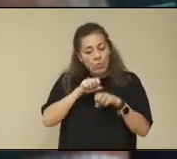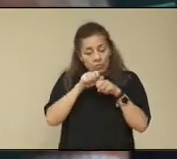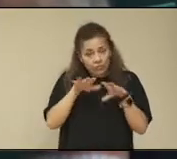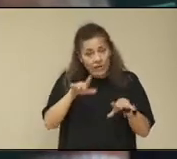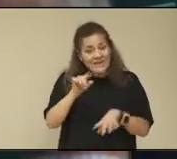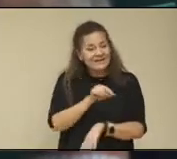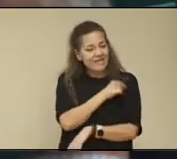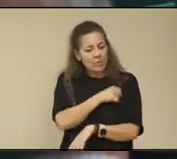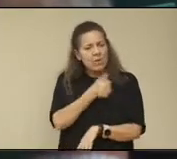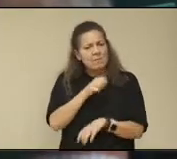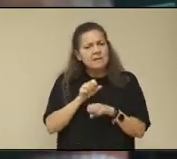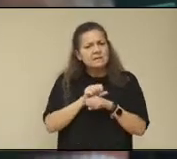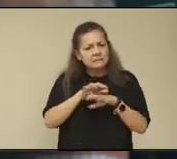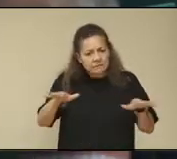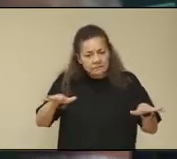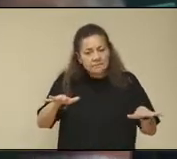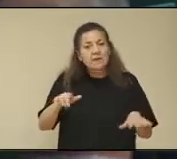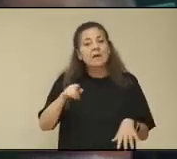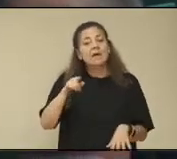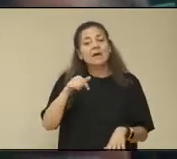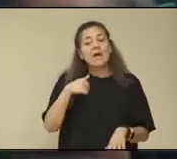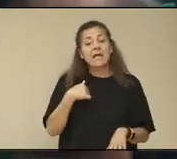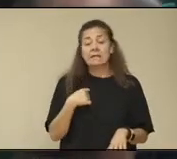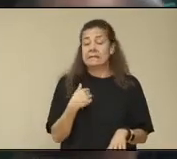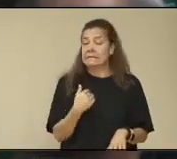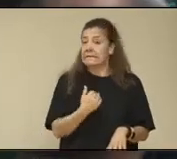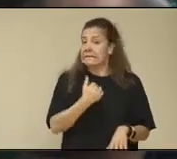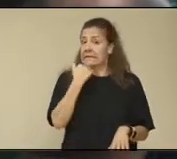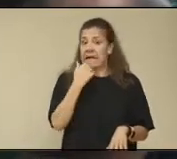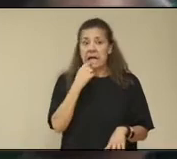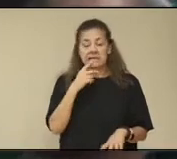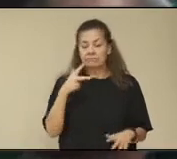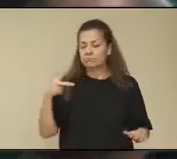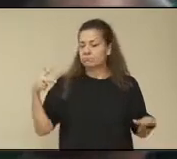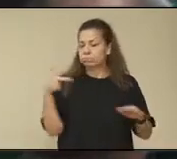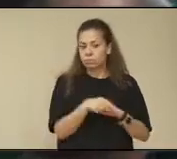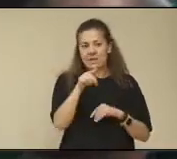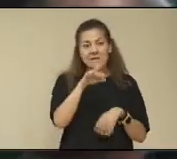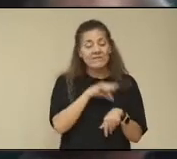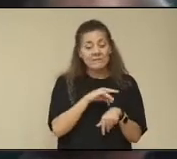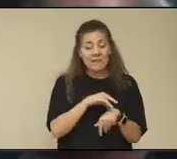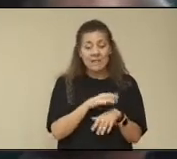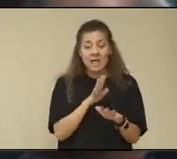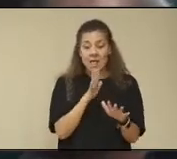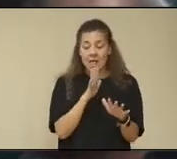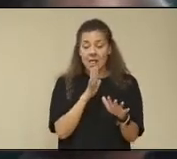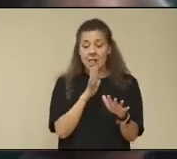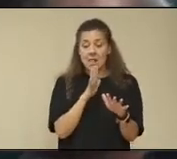vacuna mucho más y casi está erradicada la enfermedad, pero una de cada